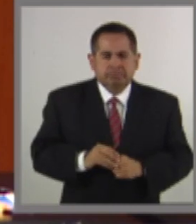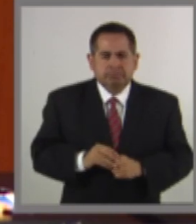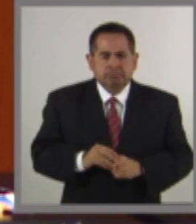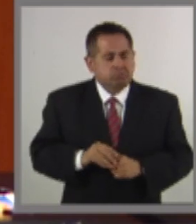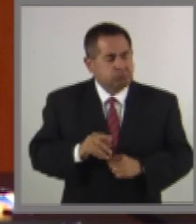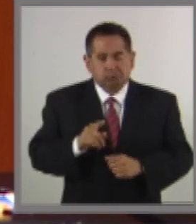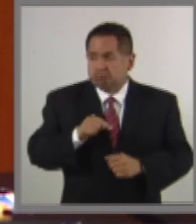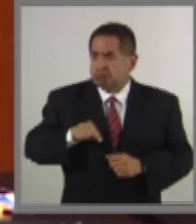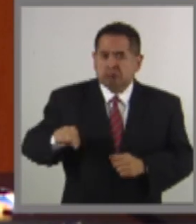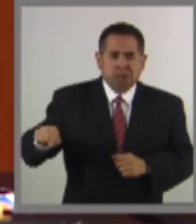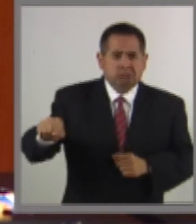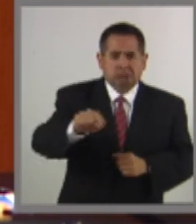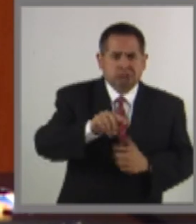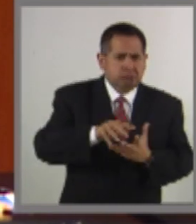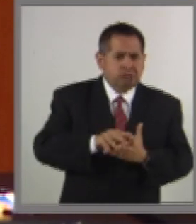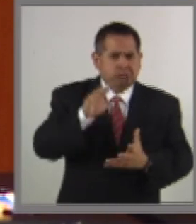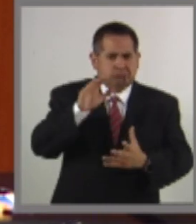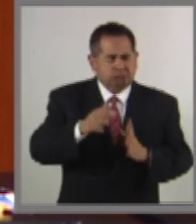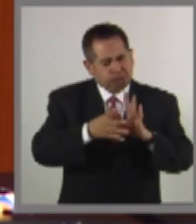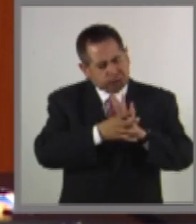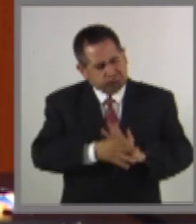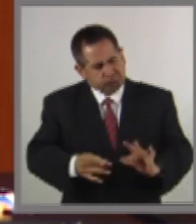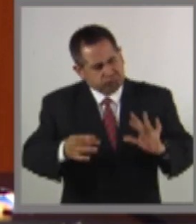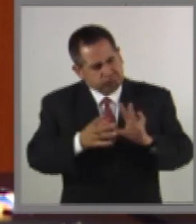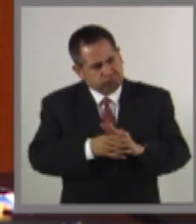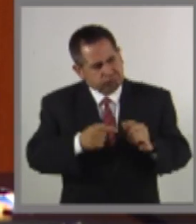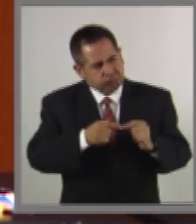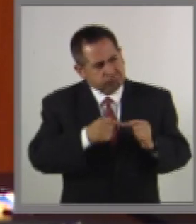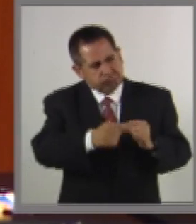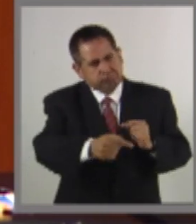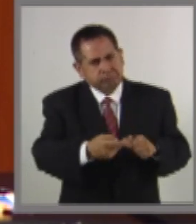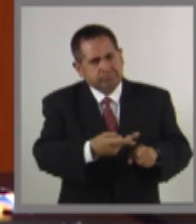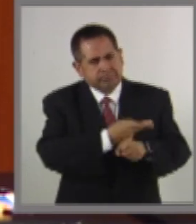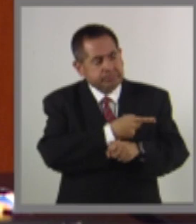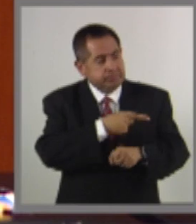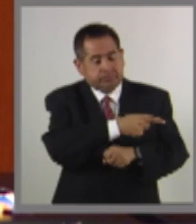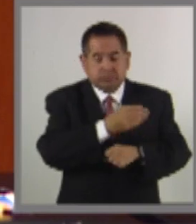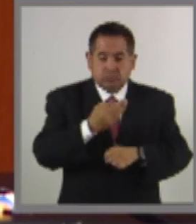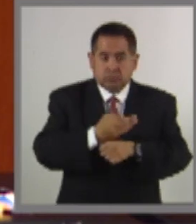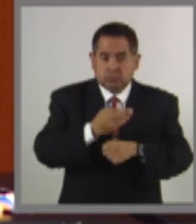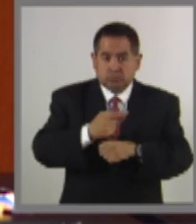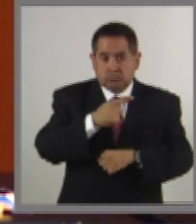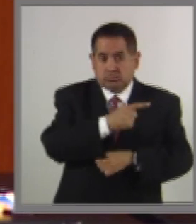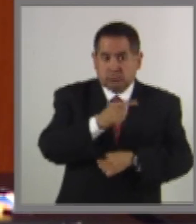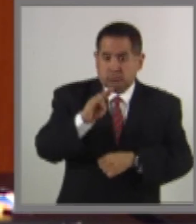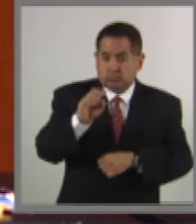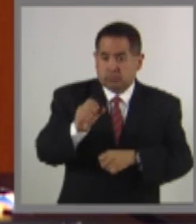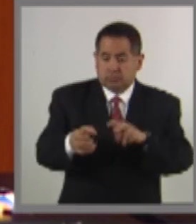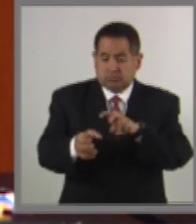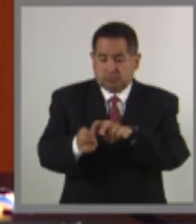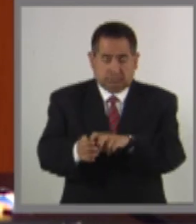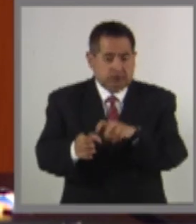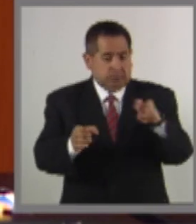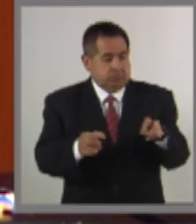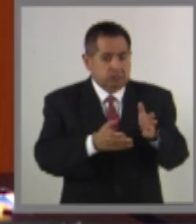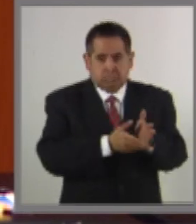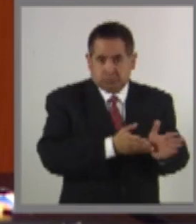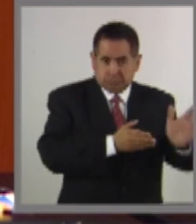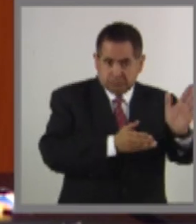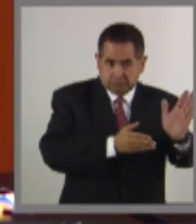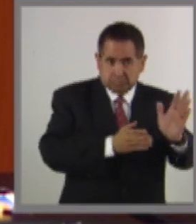manera puntual lo que ocurrirá después de que Miguel Barbosa deje el Senado de la